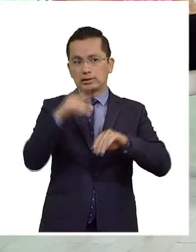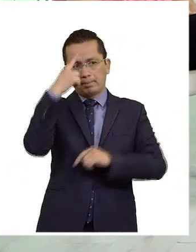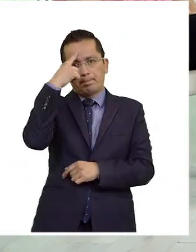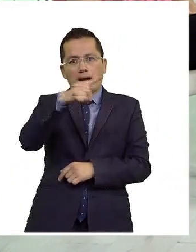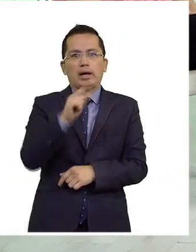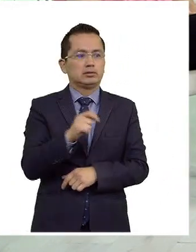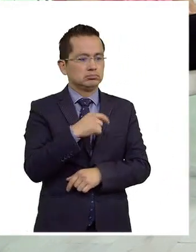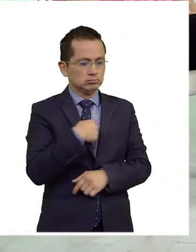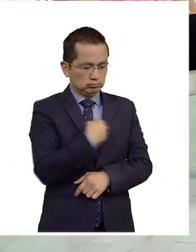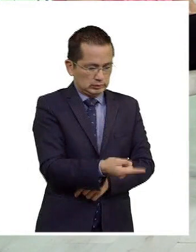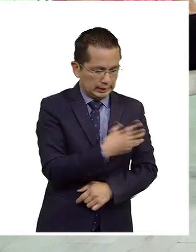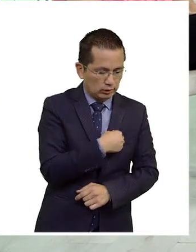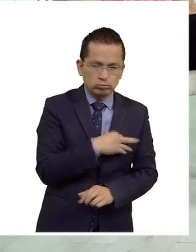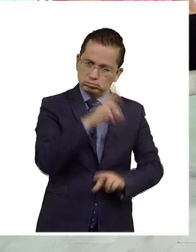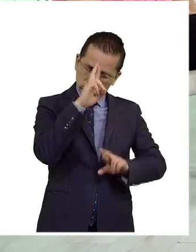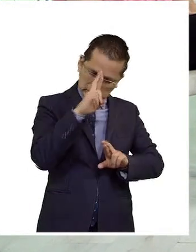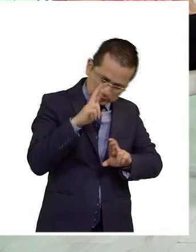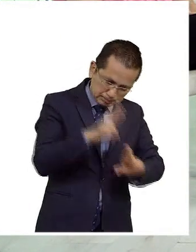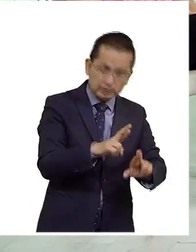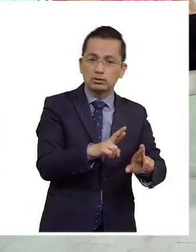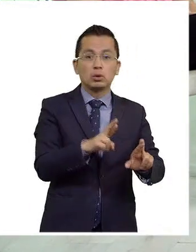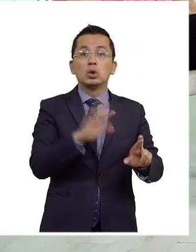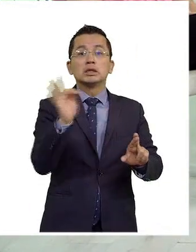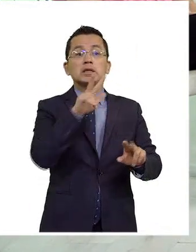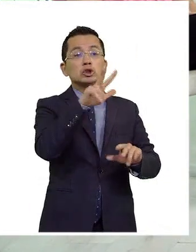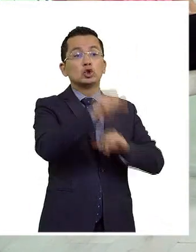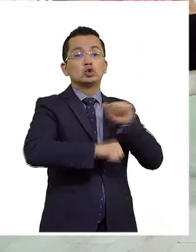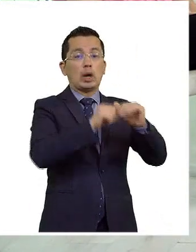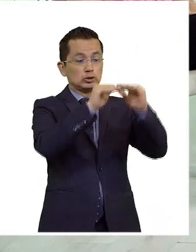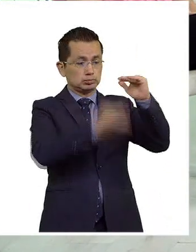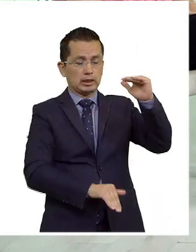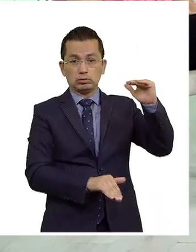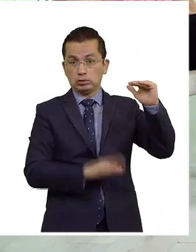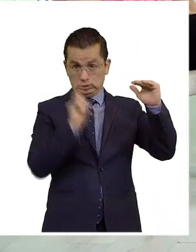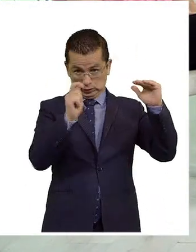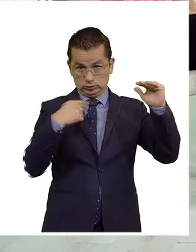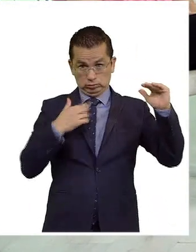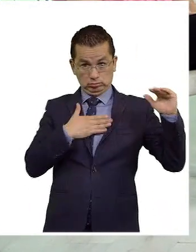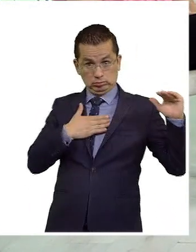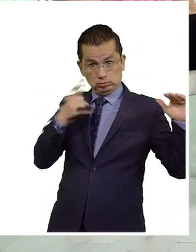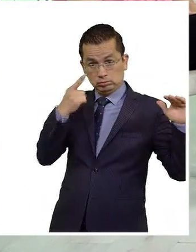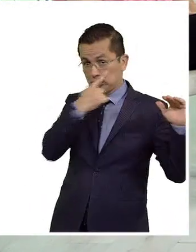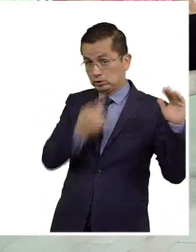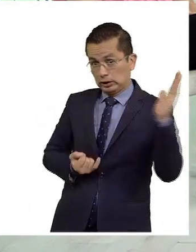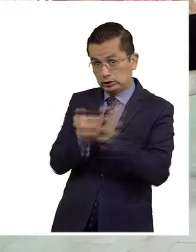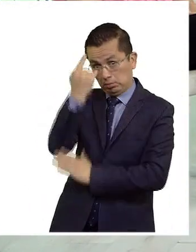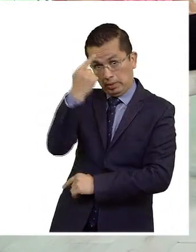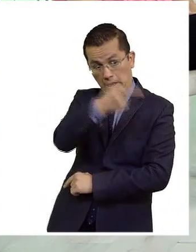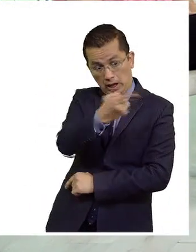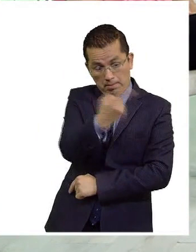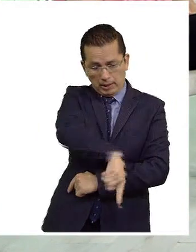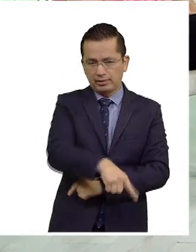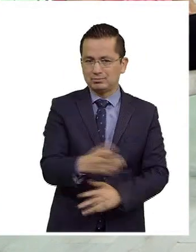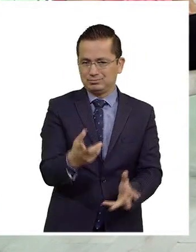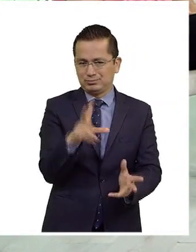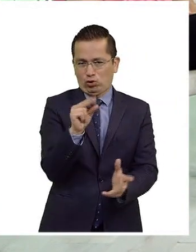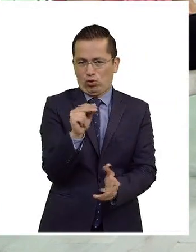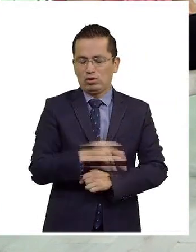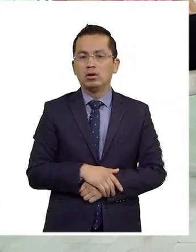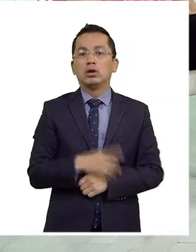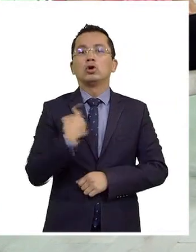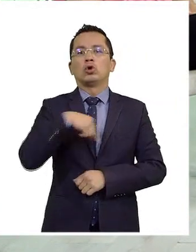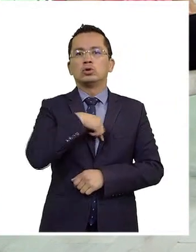respeto a los hijos y las hijas. Que sean menores de edad no implica que nosotros tengamos que tomar decisiones por ellos y que además tenemos